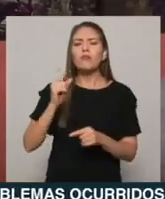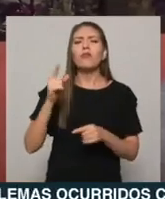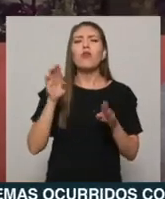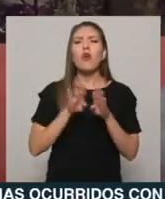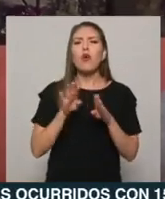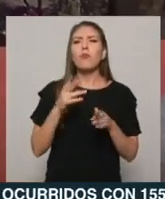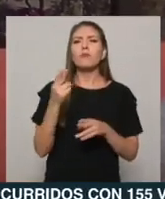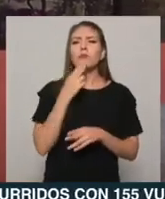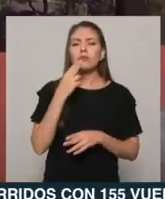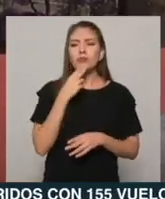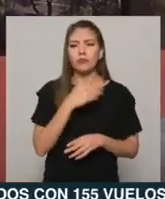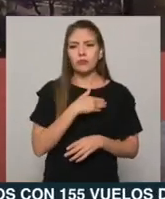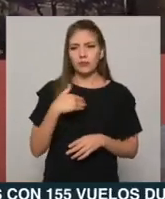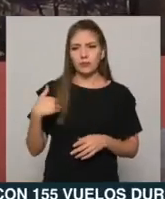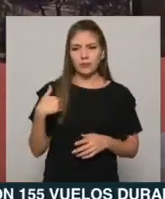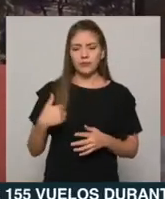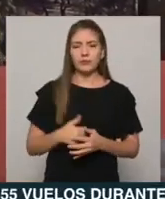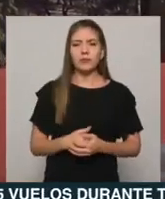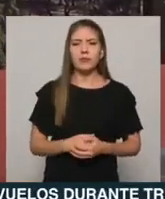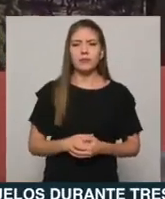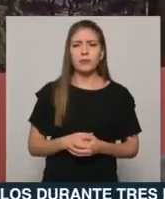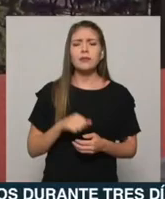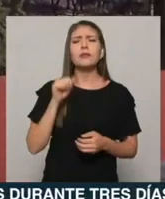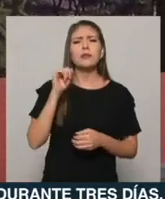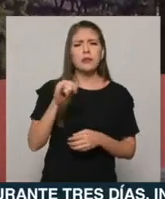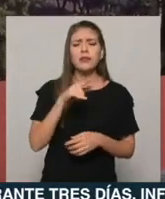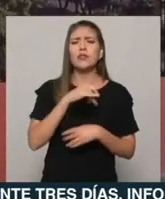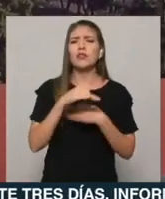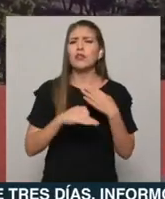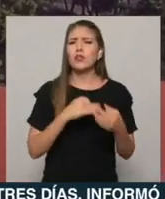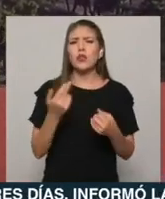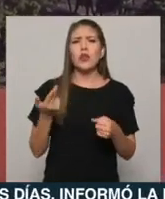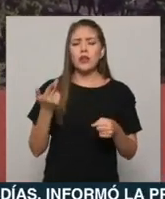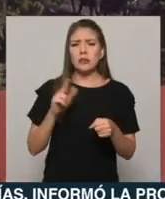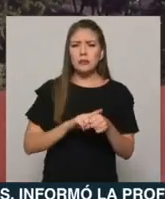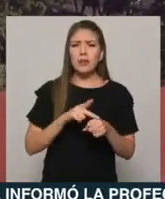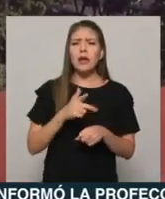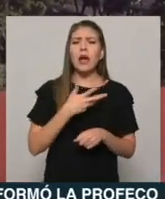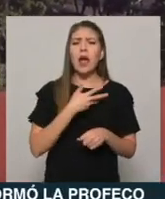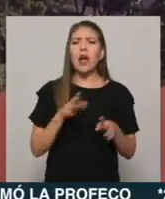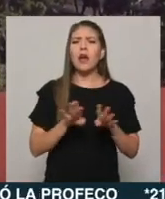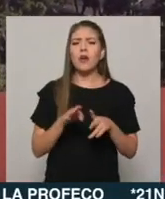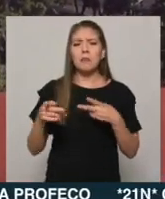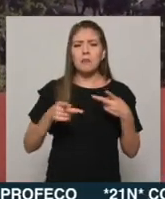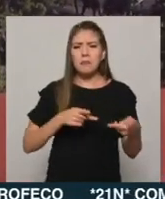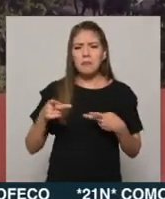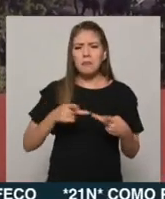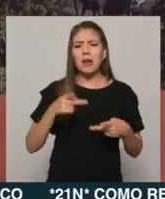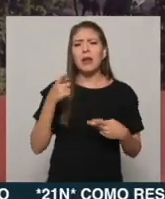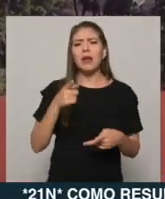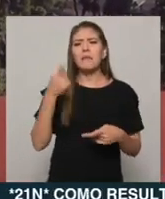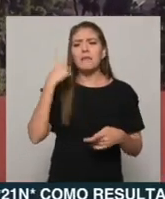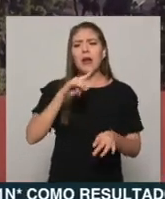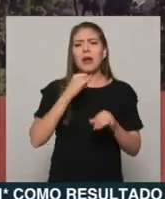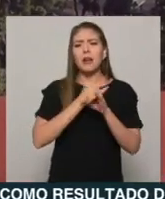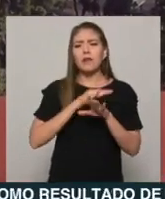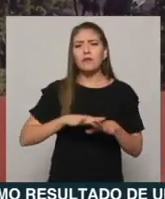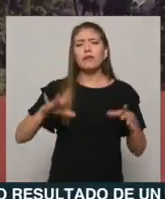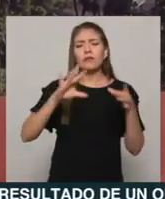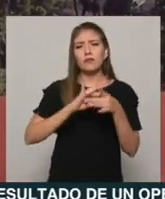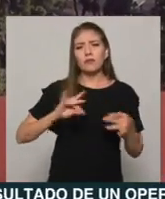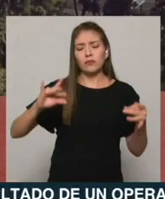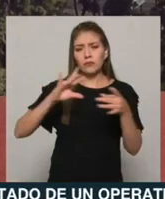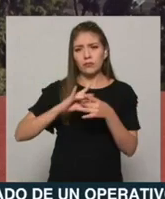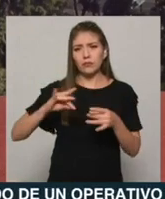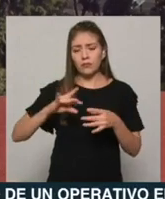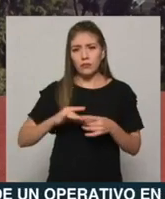Social, tanto en las unidades de medicina familiar como en los hospitales, hay toda una estrategia informativa. Es por eso que se recomienda que de